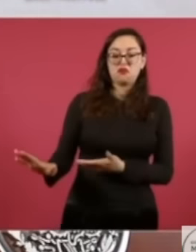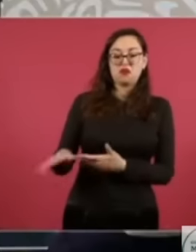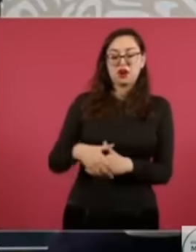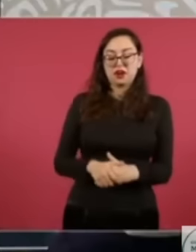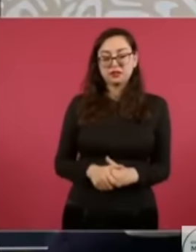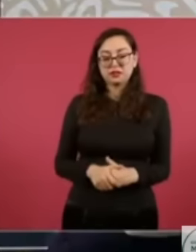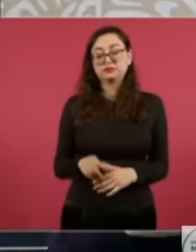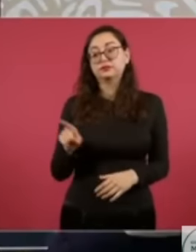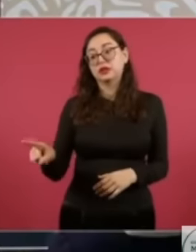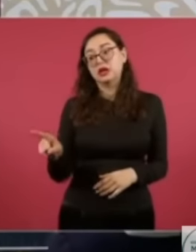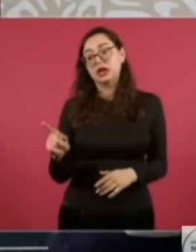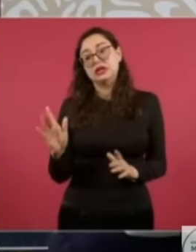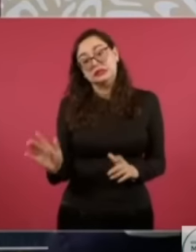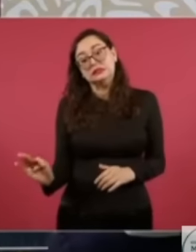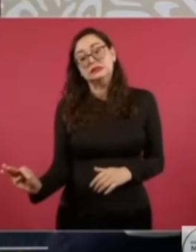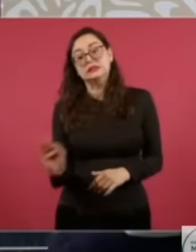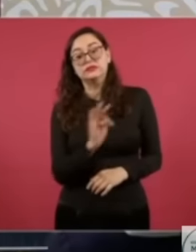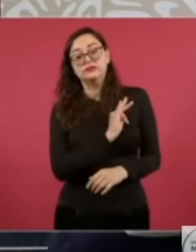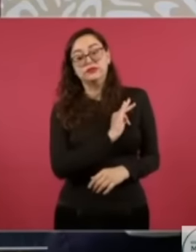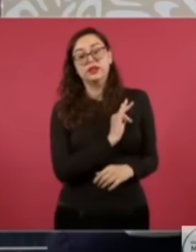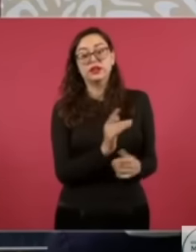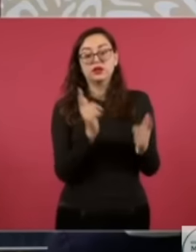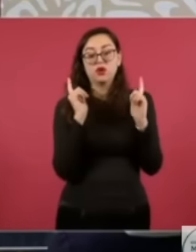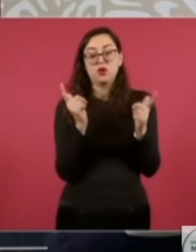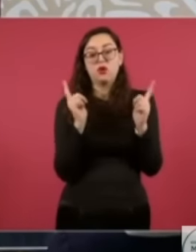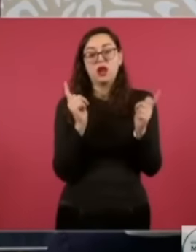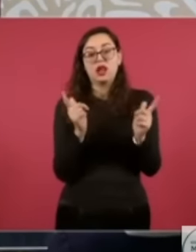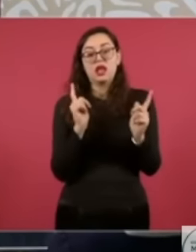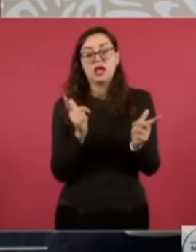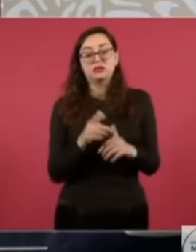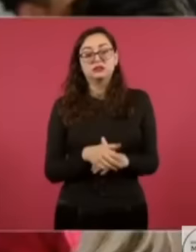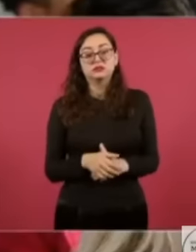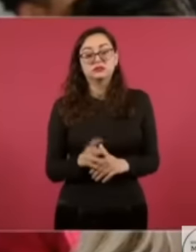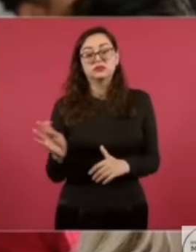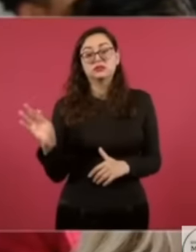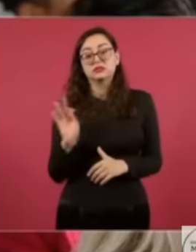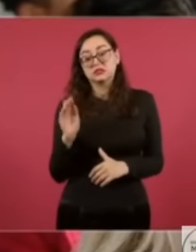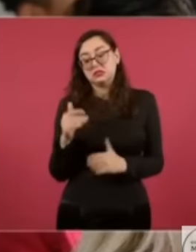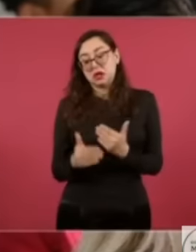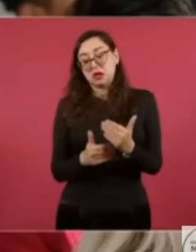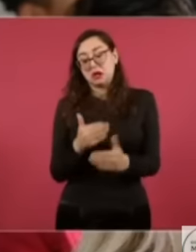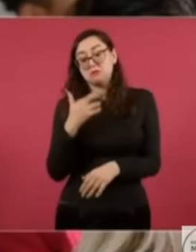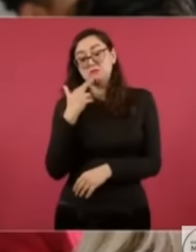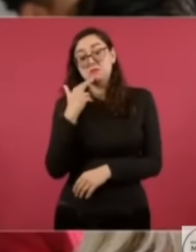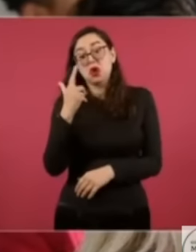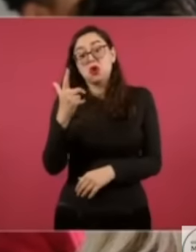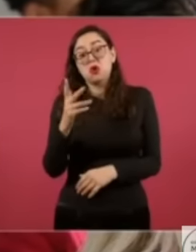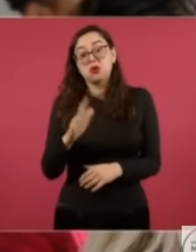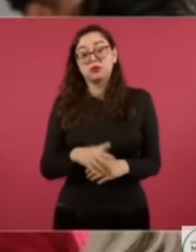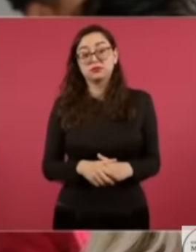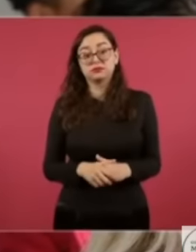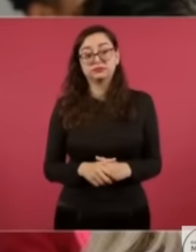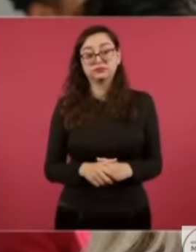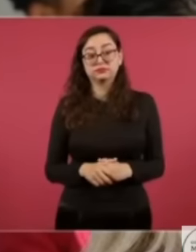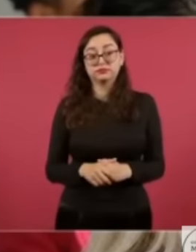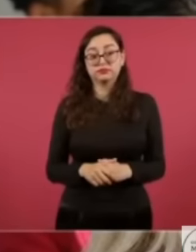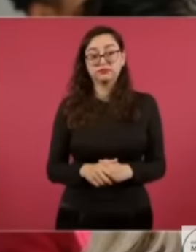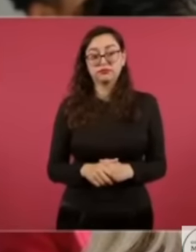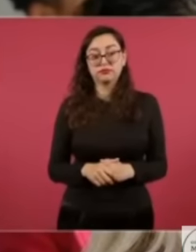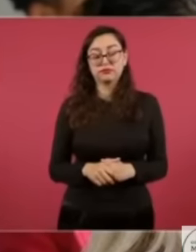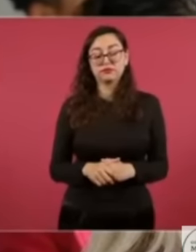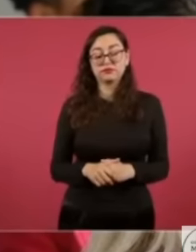tiene esperanza, pues que a lo mejor mejore esto un poco. Hasta dice que qué bueno